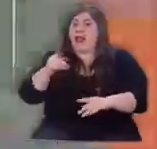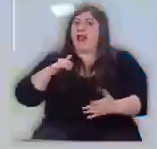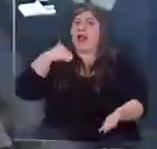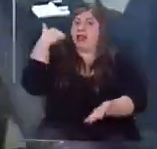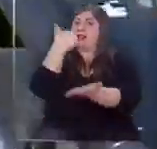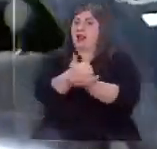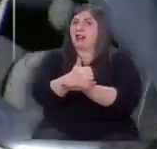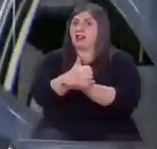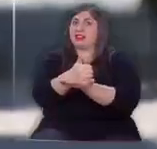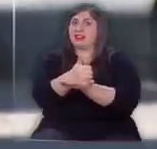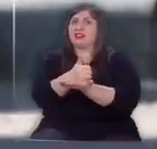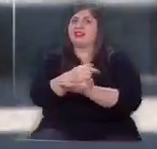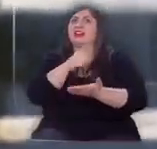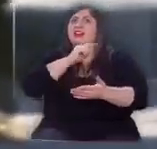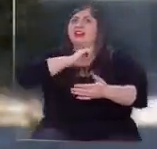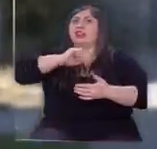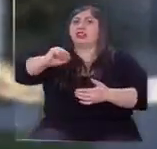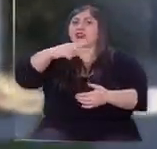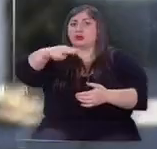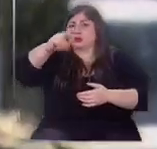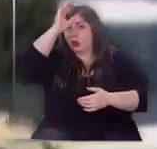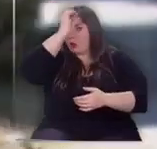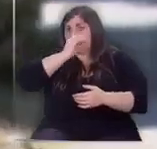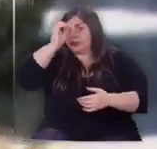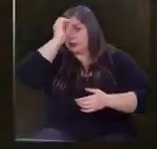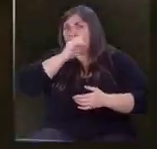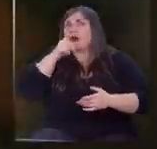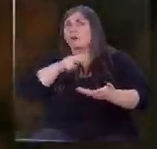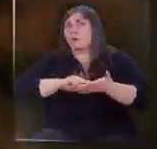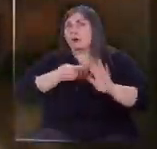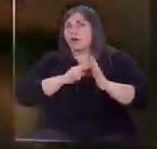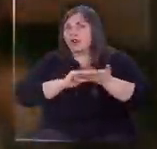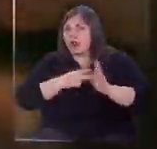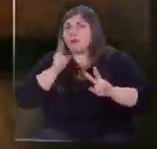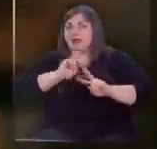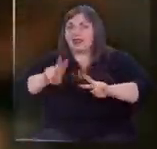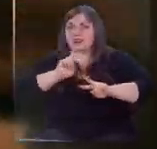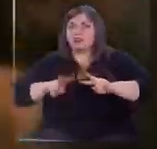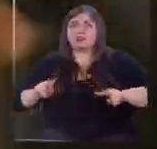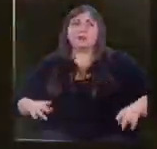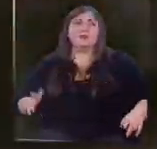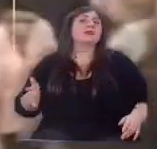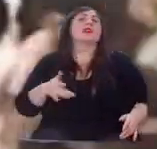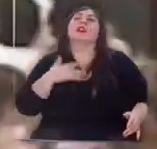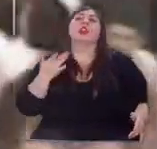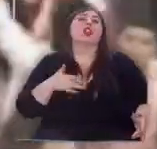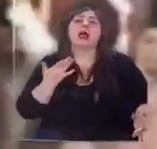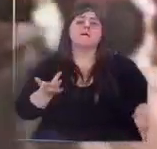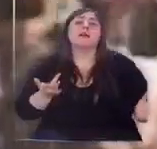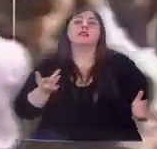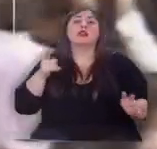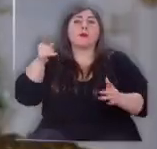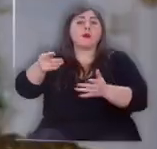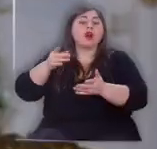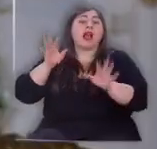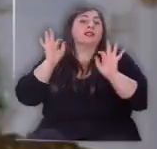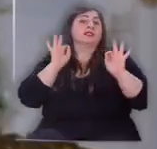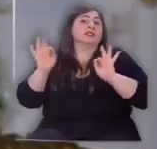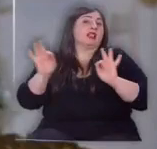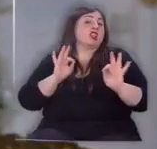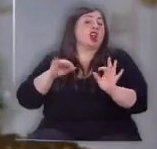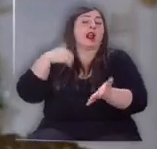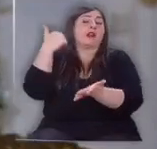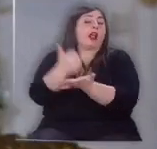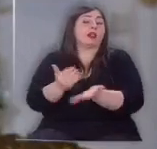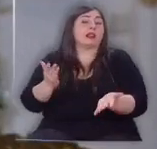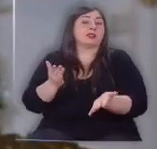líder evangélico que entregó su opinión a 24 horas por la polémica que protagoniza. Lo lamento por la señora alcaldesa, pero sí le pido